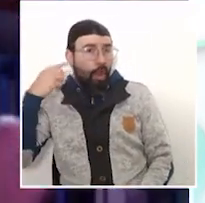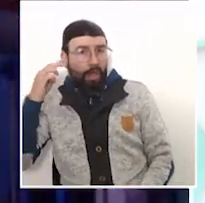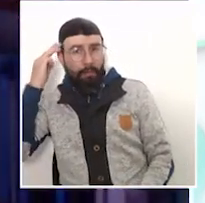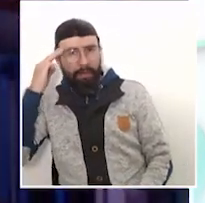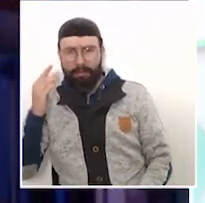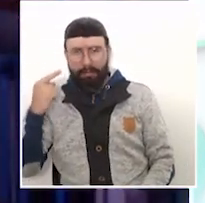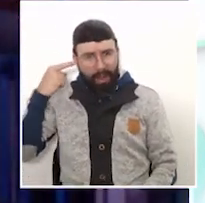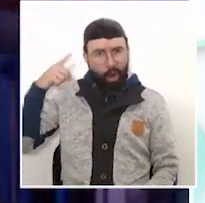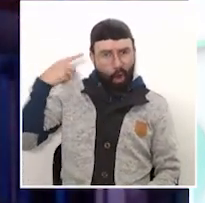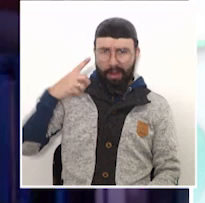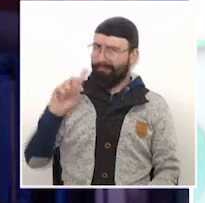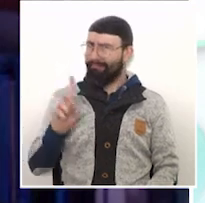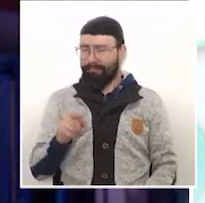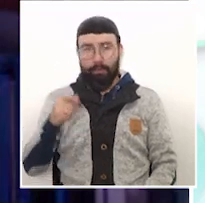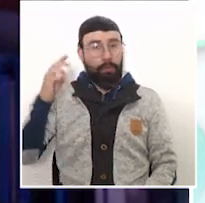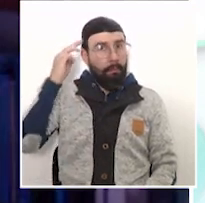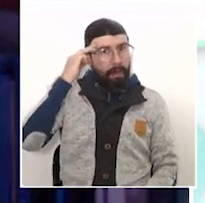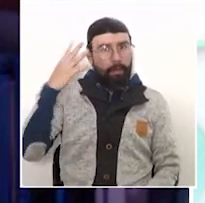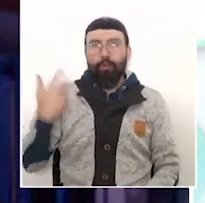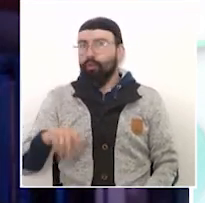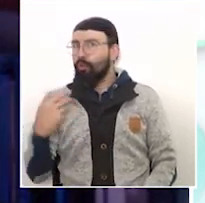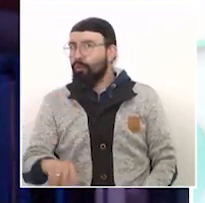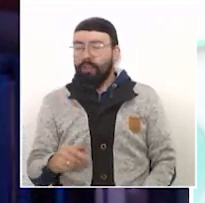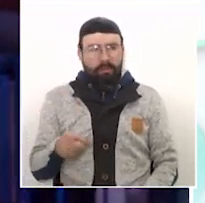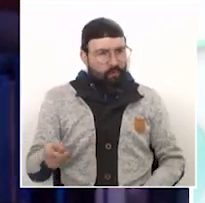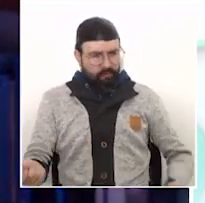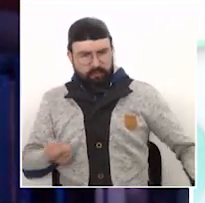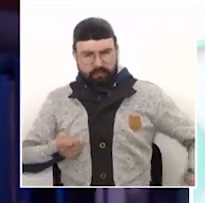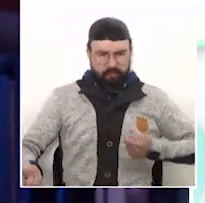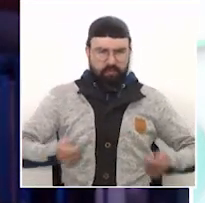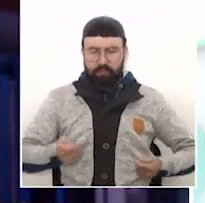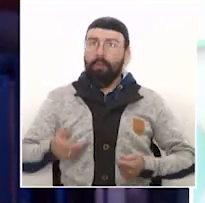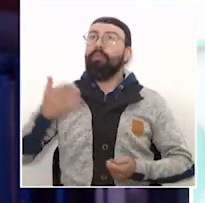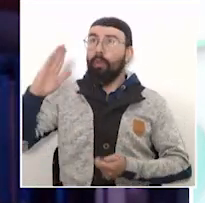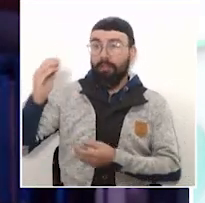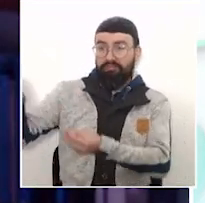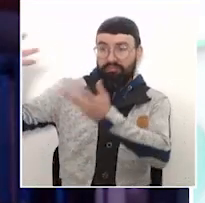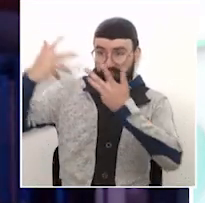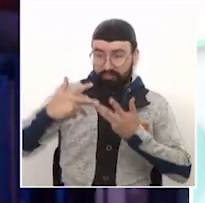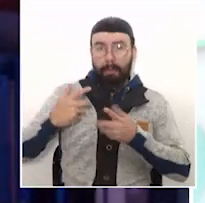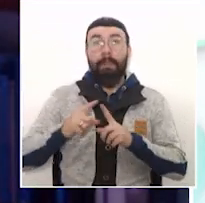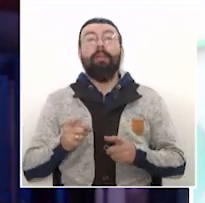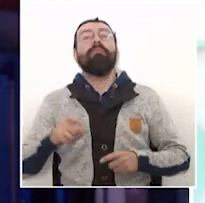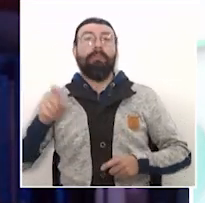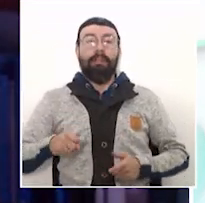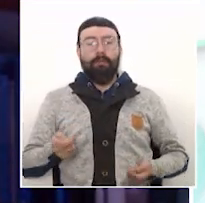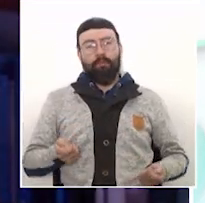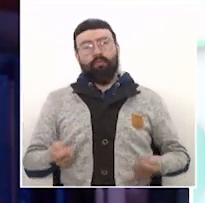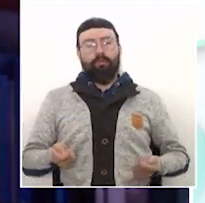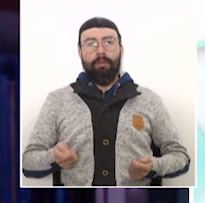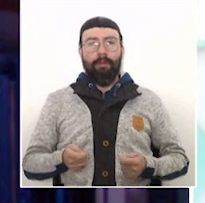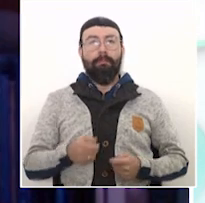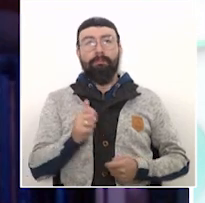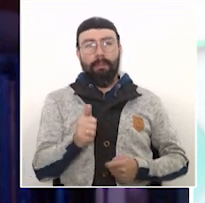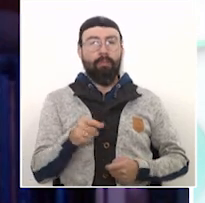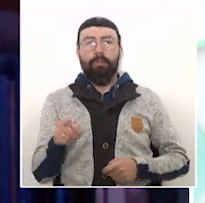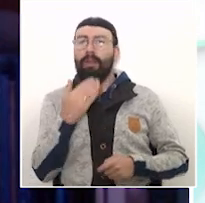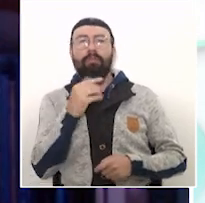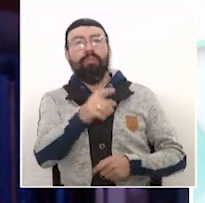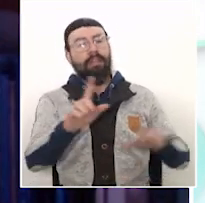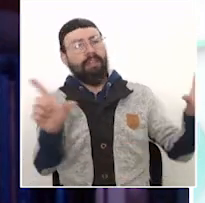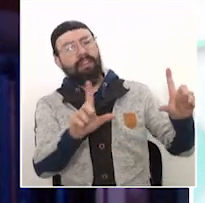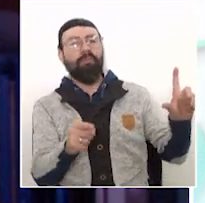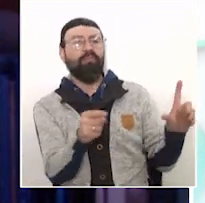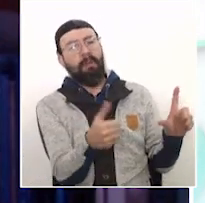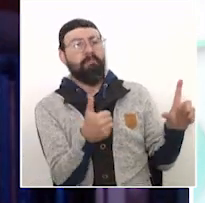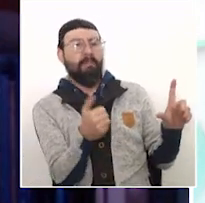ninguna loquita, ella es una aliada, es un poder inmenso que Dios nos dio, pero hay que controlarla. Entonces tú usas tu control remoto para cambiar